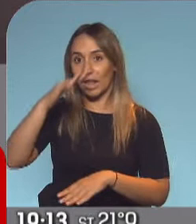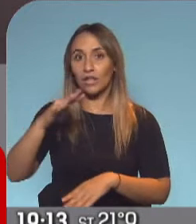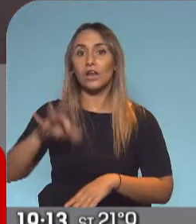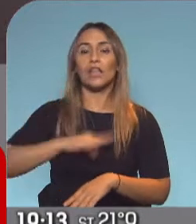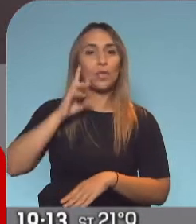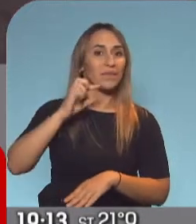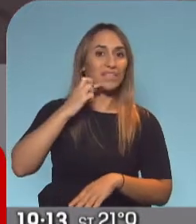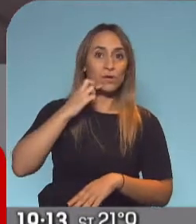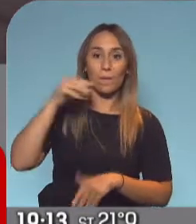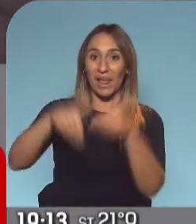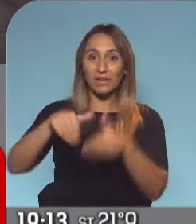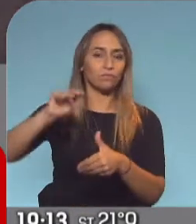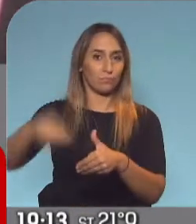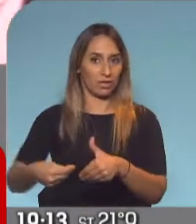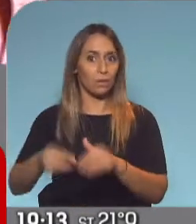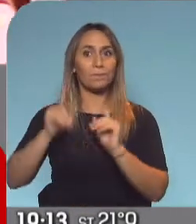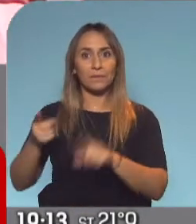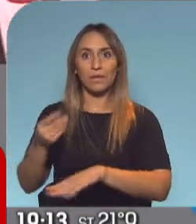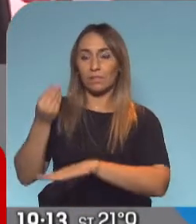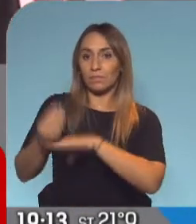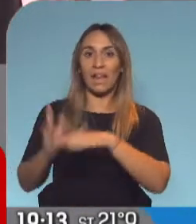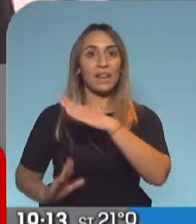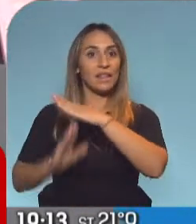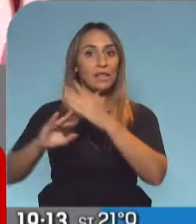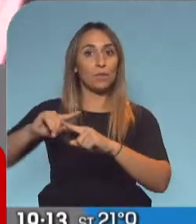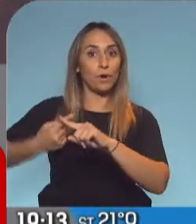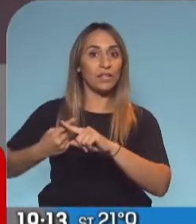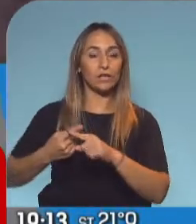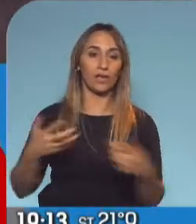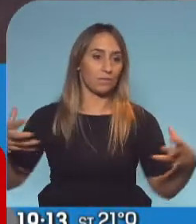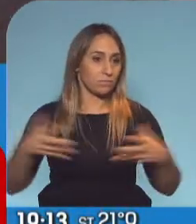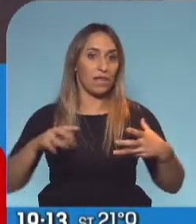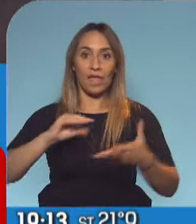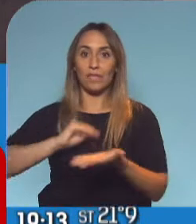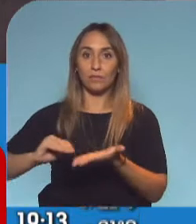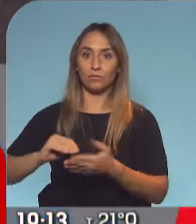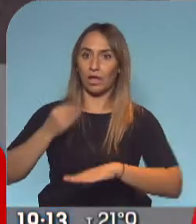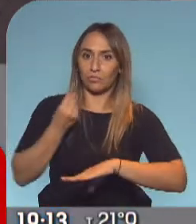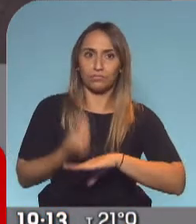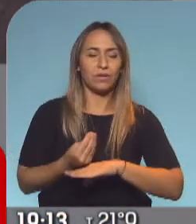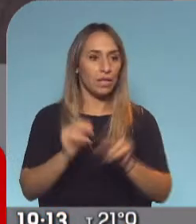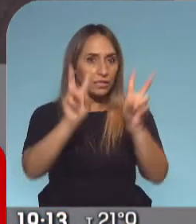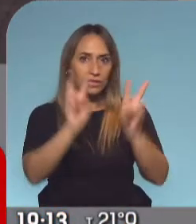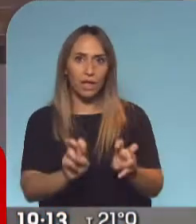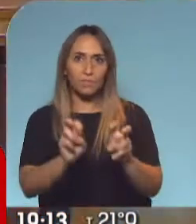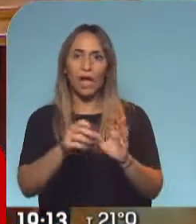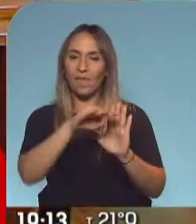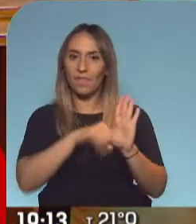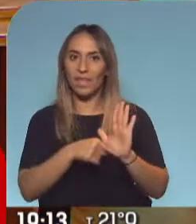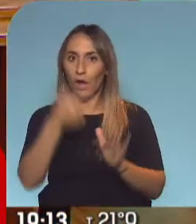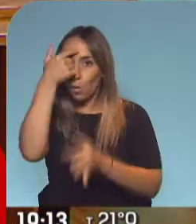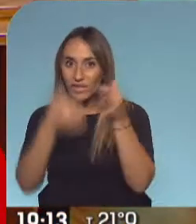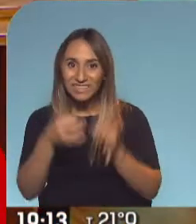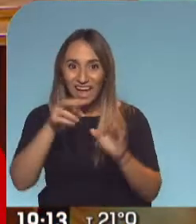y además un dirigente político que desde la Cámara de Diputados se puso muy al hombro la agenda judicial del gobierno, la agenda más dura, más pesada. ¿Será que